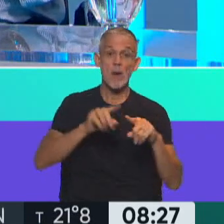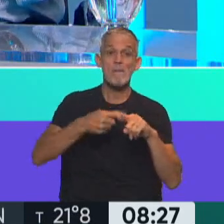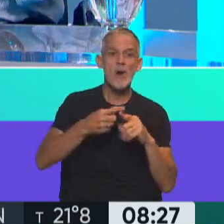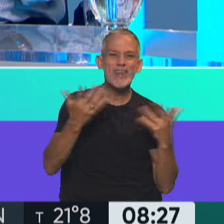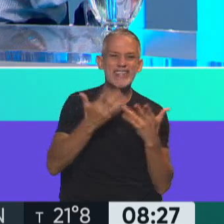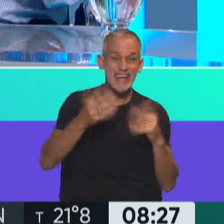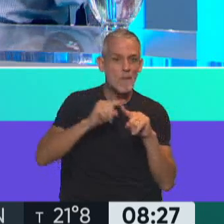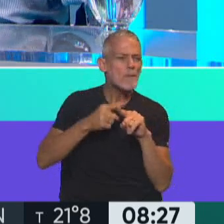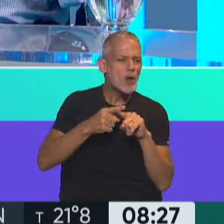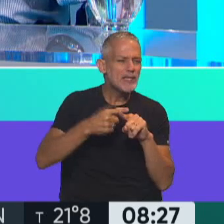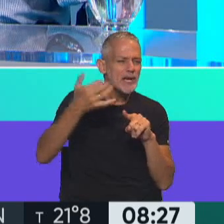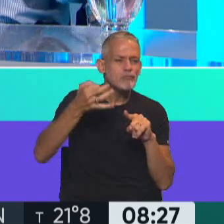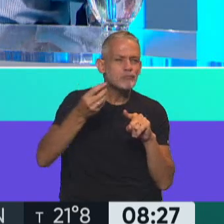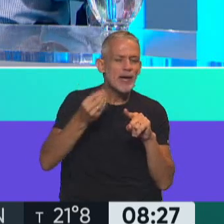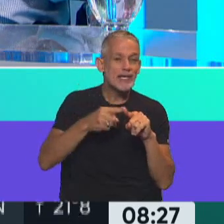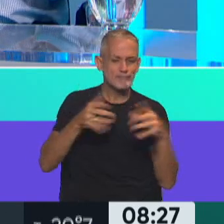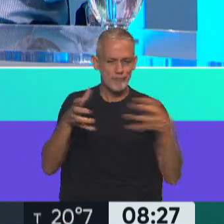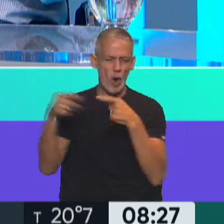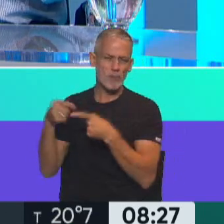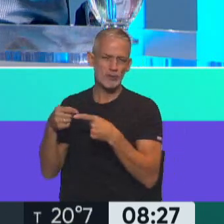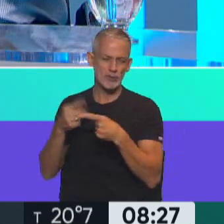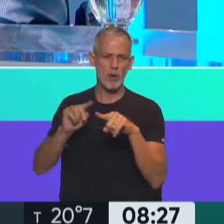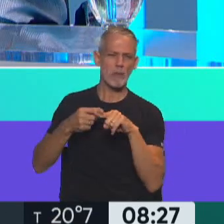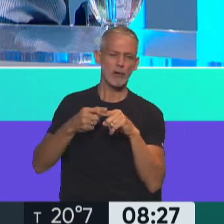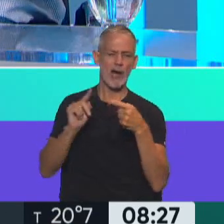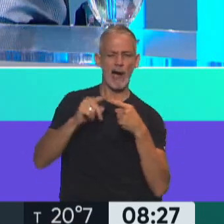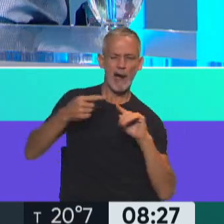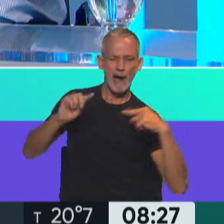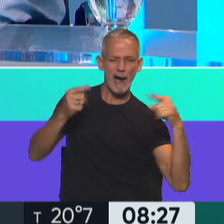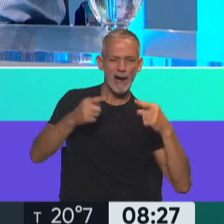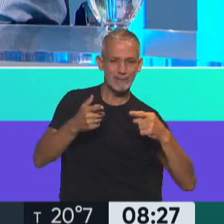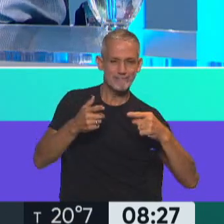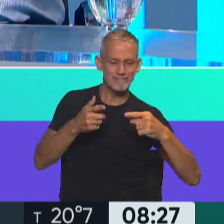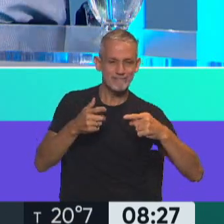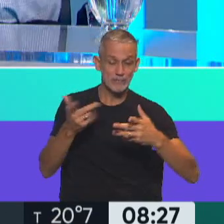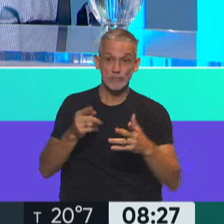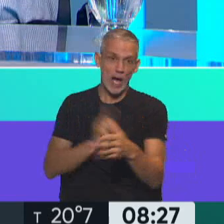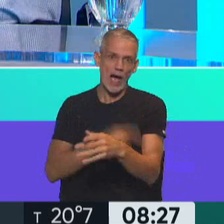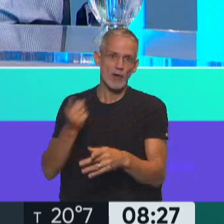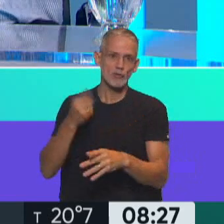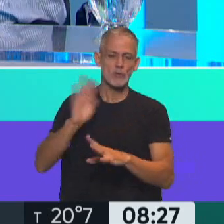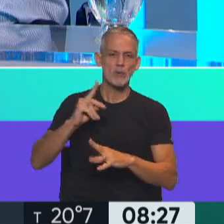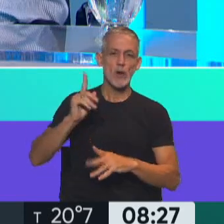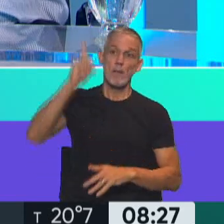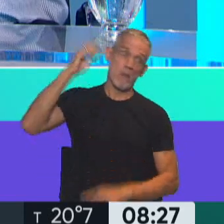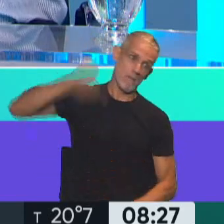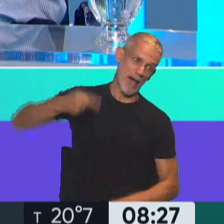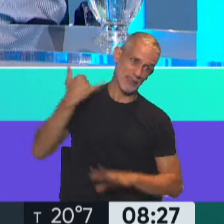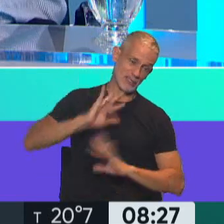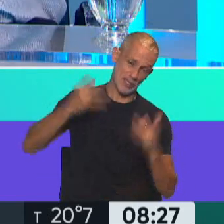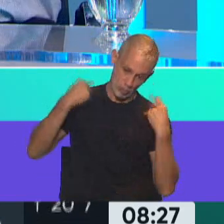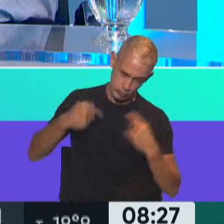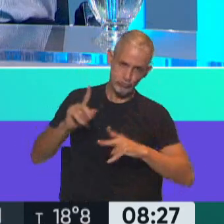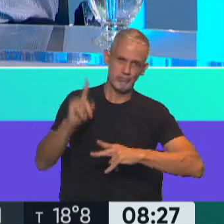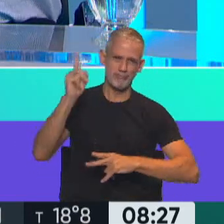política, porque los opositores están muy acostumbrados a que todo lo ordena el poder dominante de